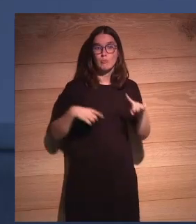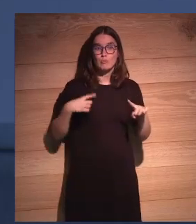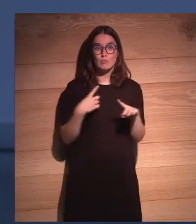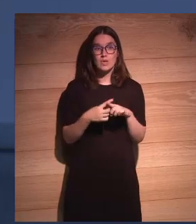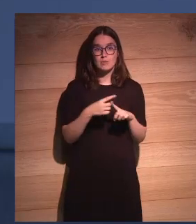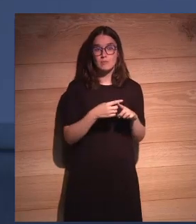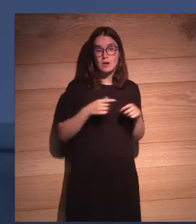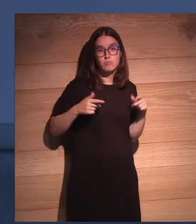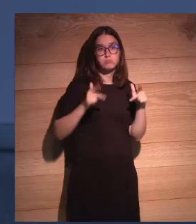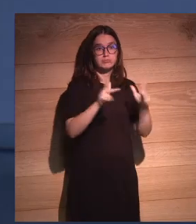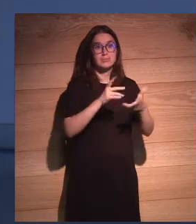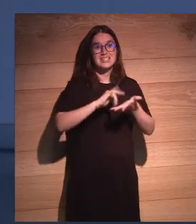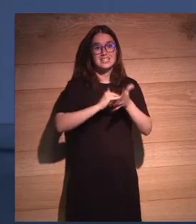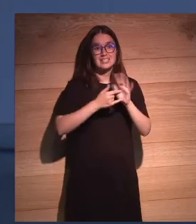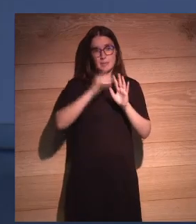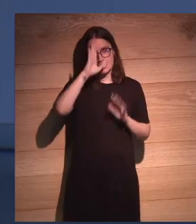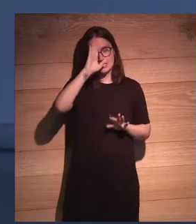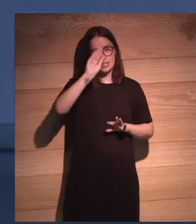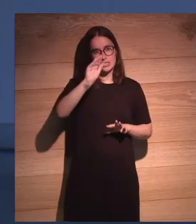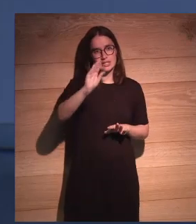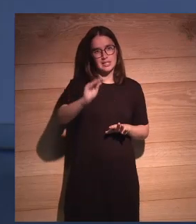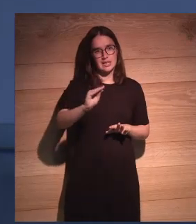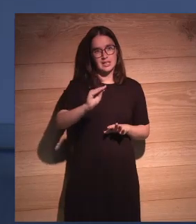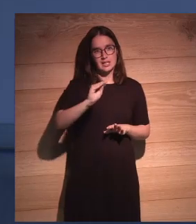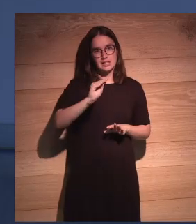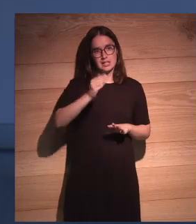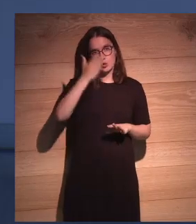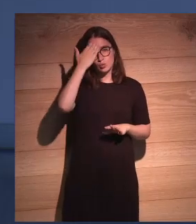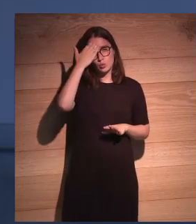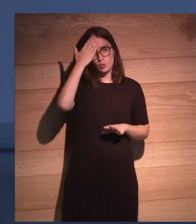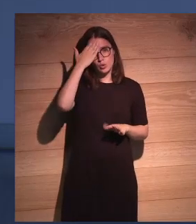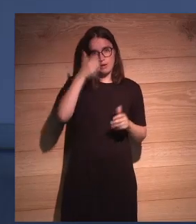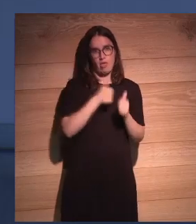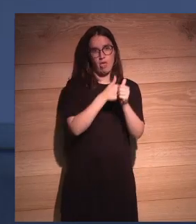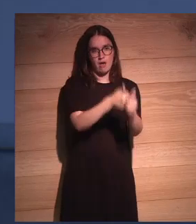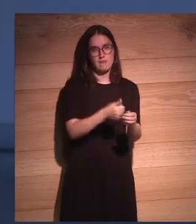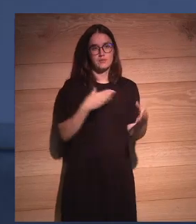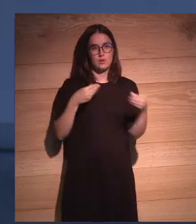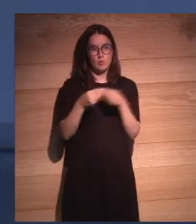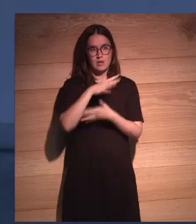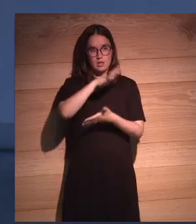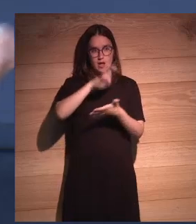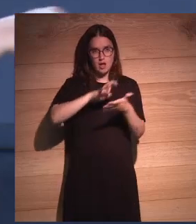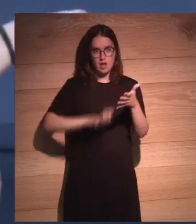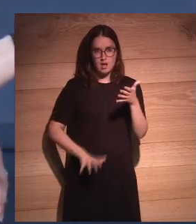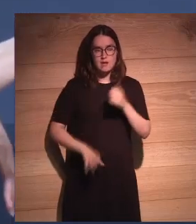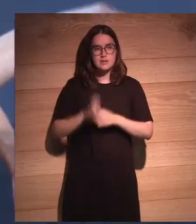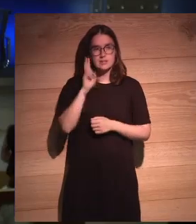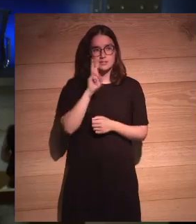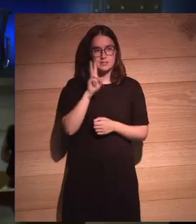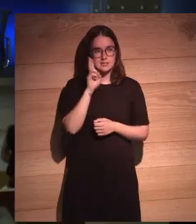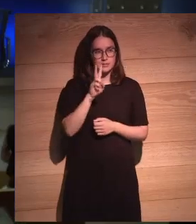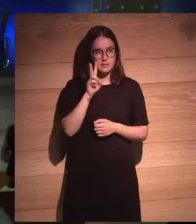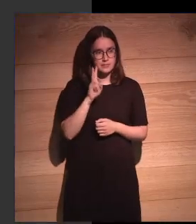para habilitar sistemas inteligentes de tutoría. A lo largo del documento veis que